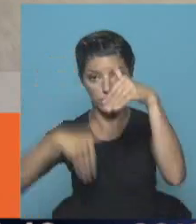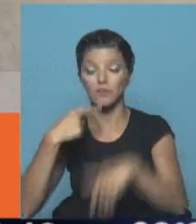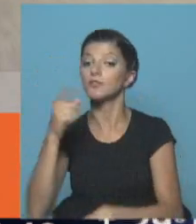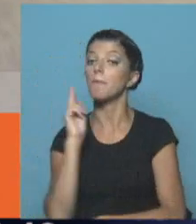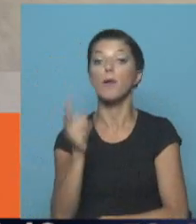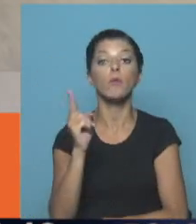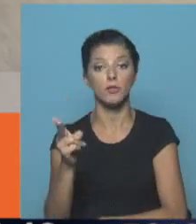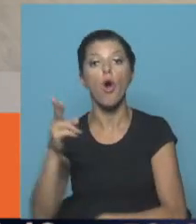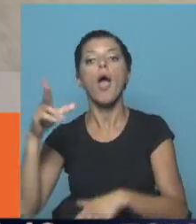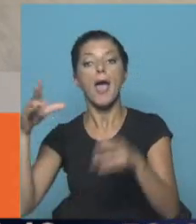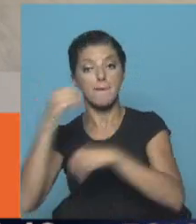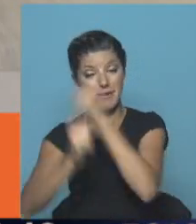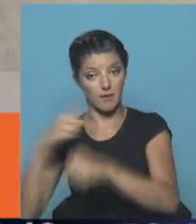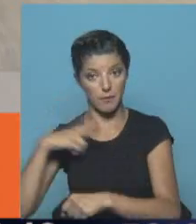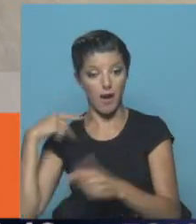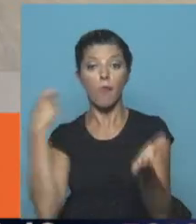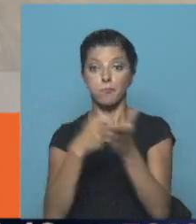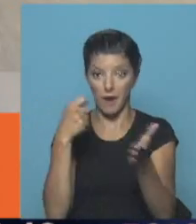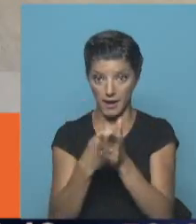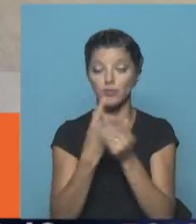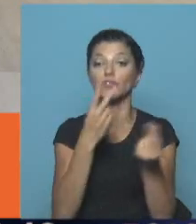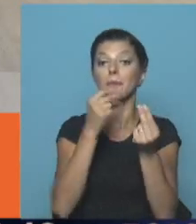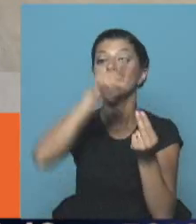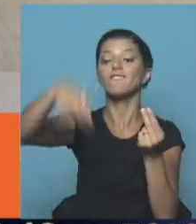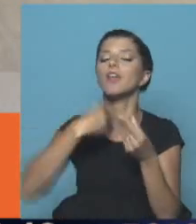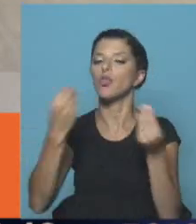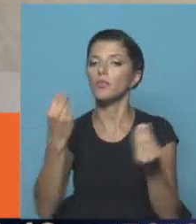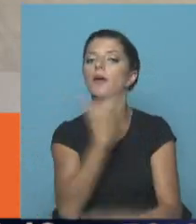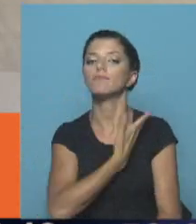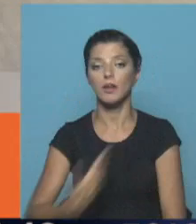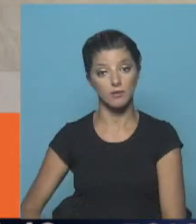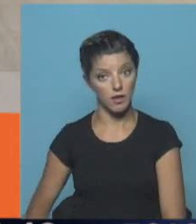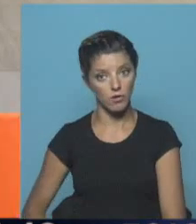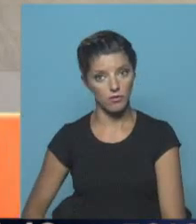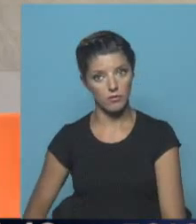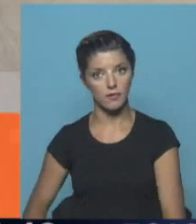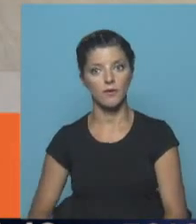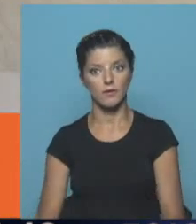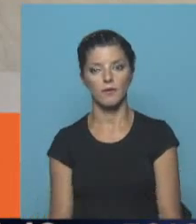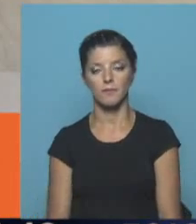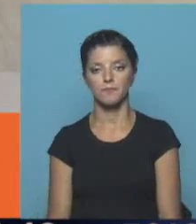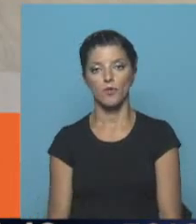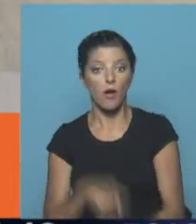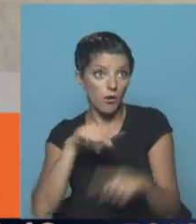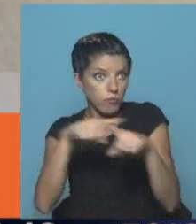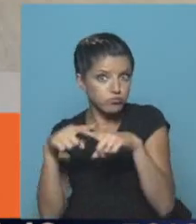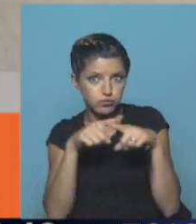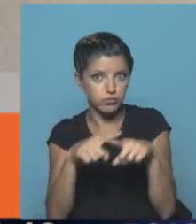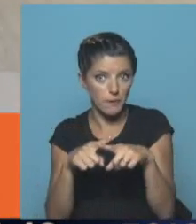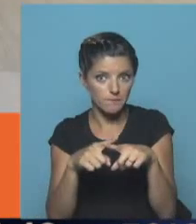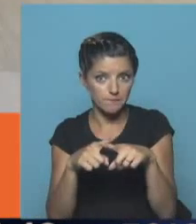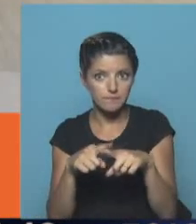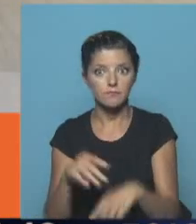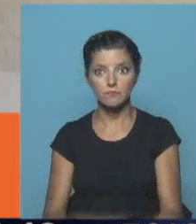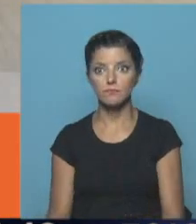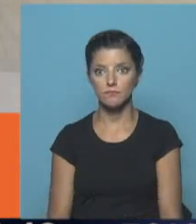prohíbe, entonces los fondos tienen que provenir del Estado. Una discusión que se da y que evidentemente se